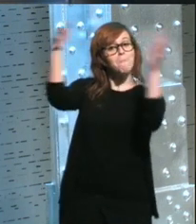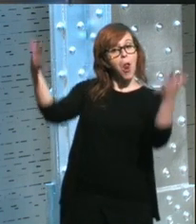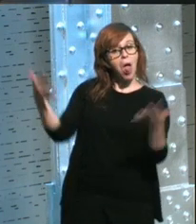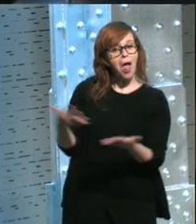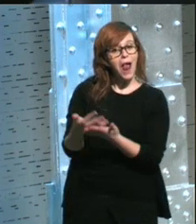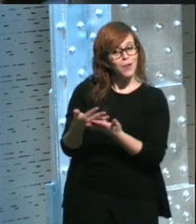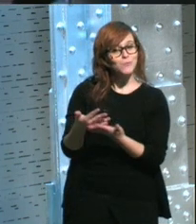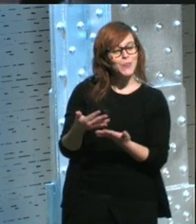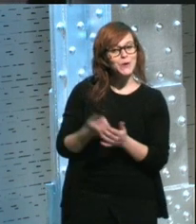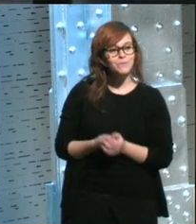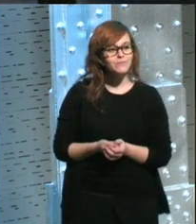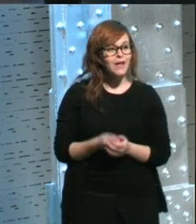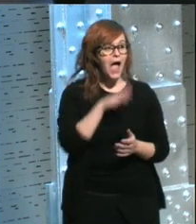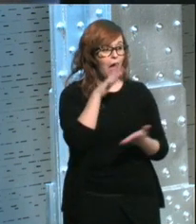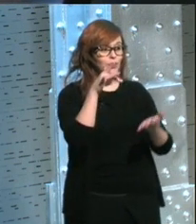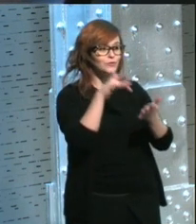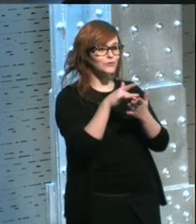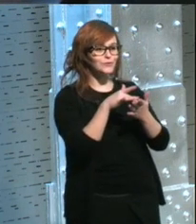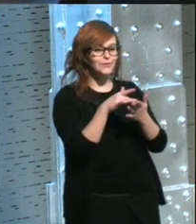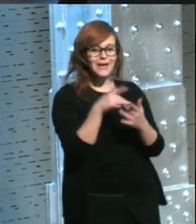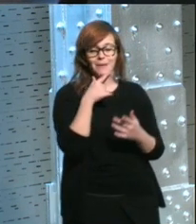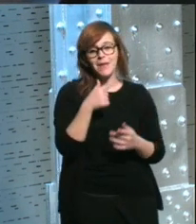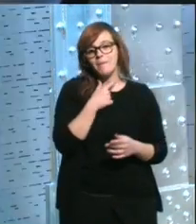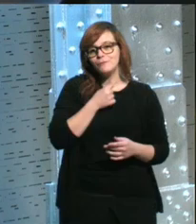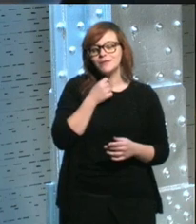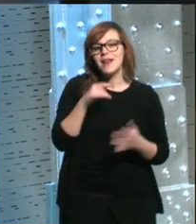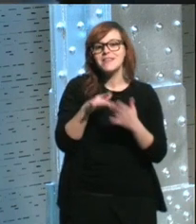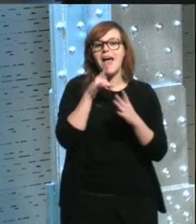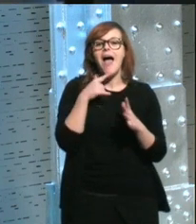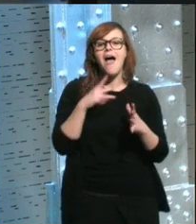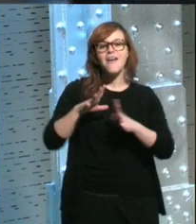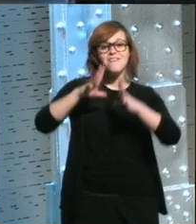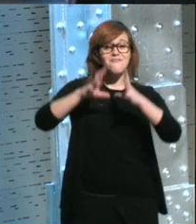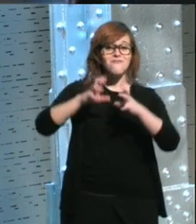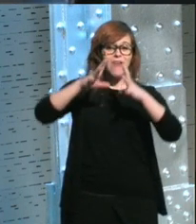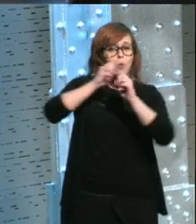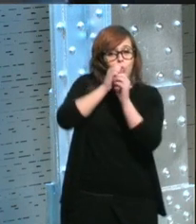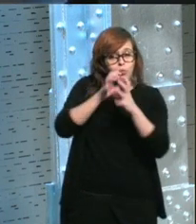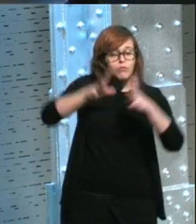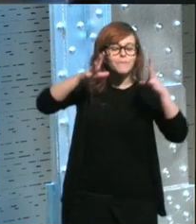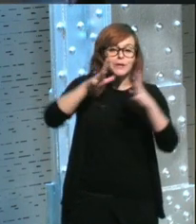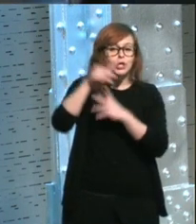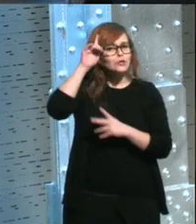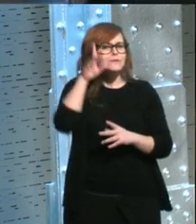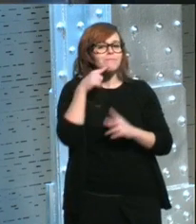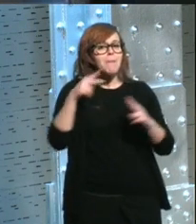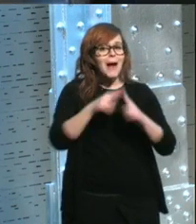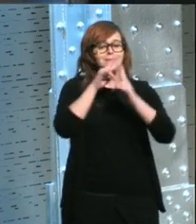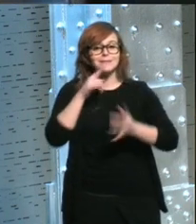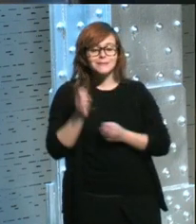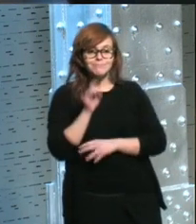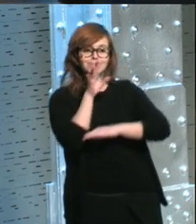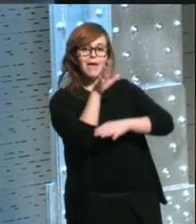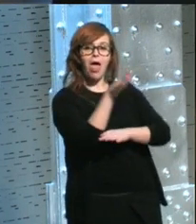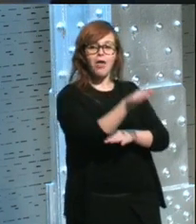¿eh? Que os la voy a pasar. Quería que fuera inflable para que te cupieran la maleta, no sé cómo te la voy a enviar a París, pero en fin. Y además tengo